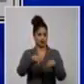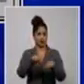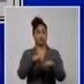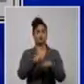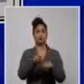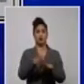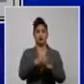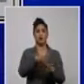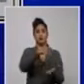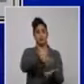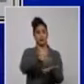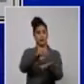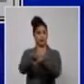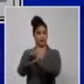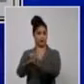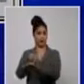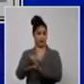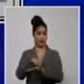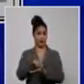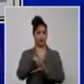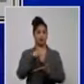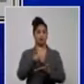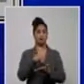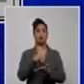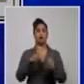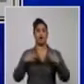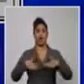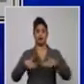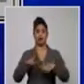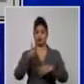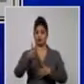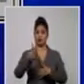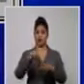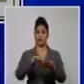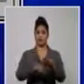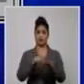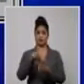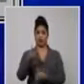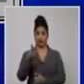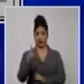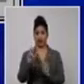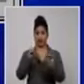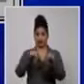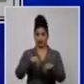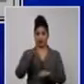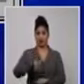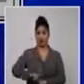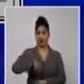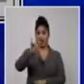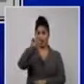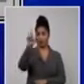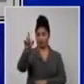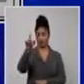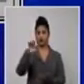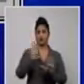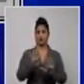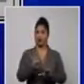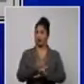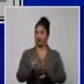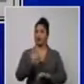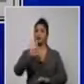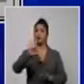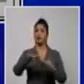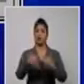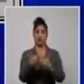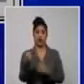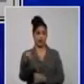que los 2 PCR que se realizan al arribo y al 5.º día del negativo, pues indiscutiblemente